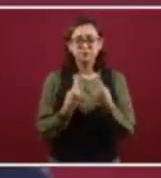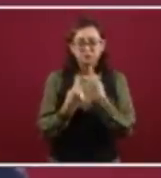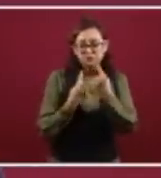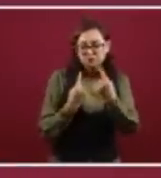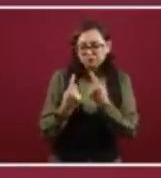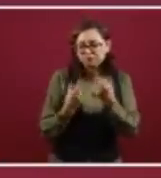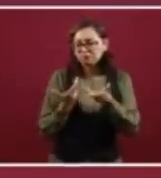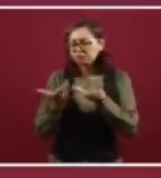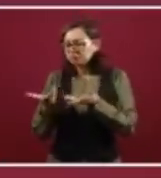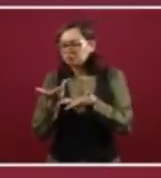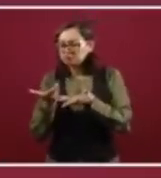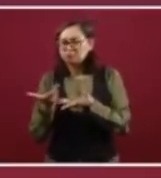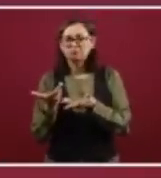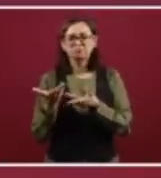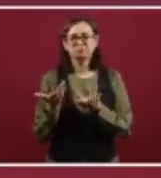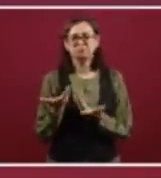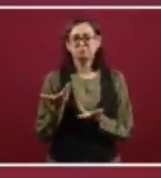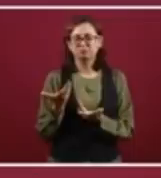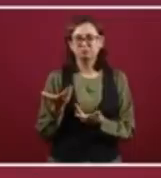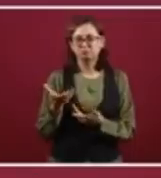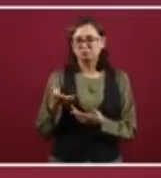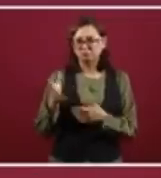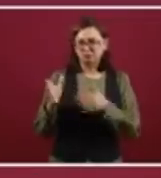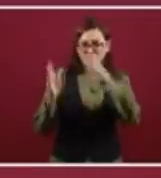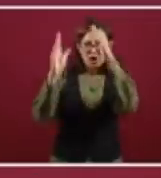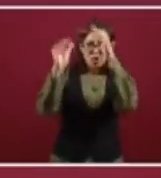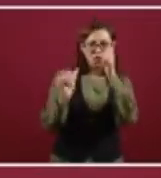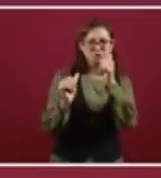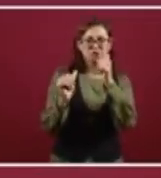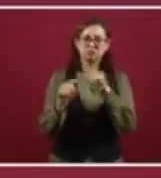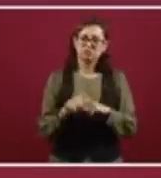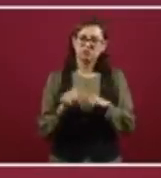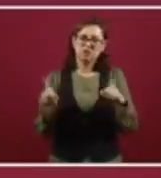no vencer,